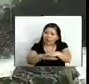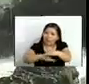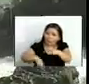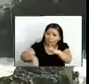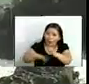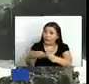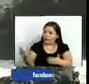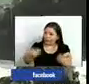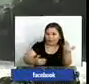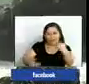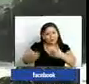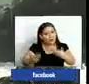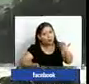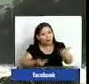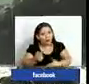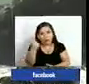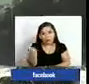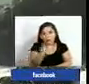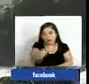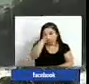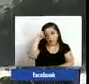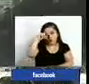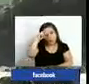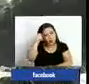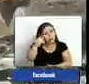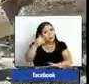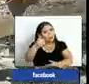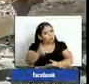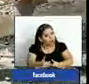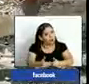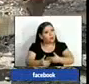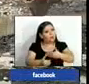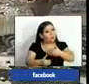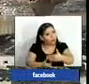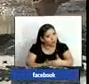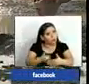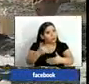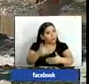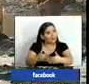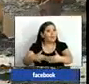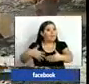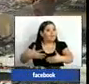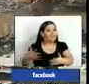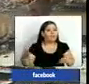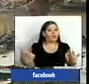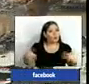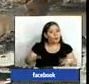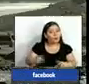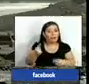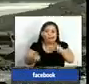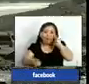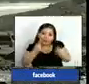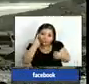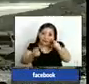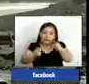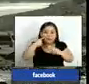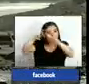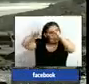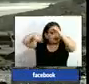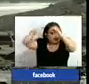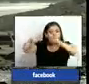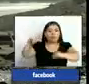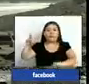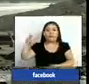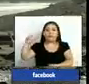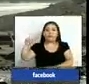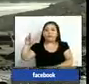la clientela y los empleos para ir poco a poco normalizando la dinámica del turismo. Con imágenes de